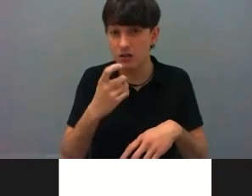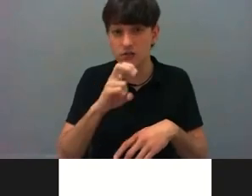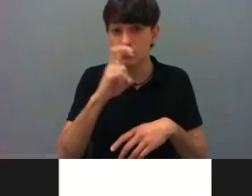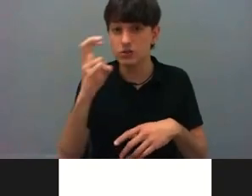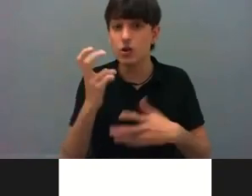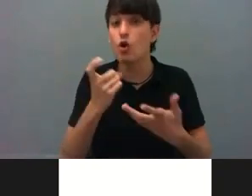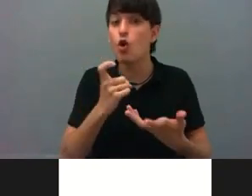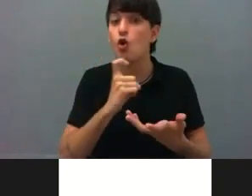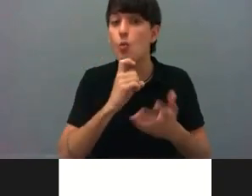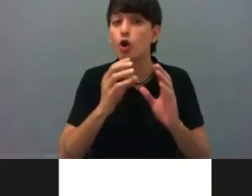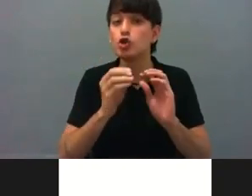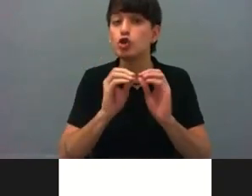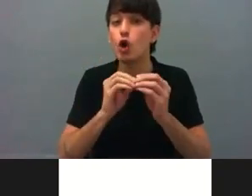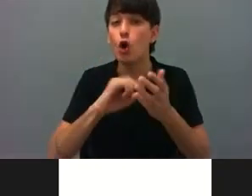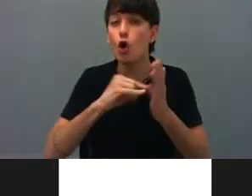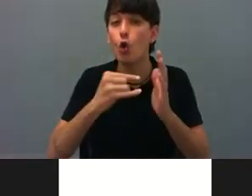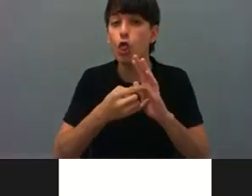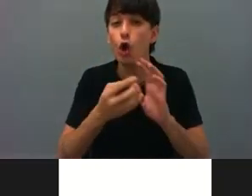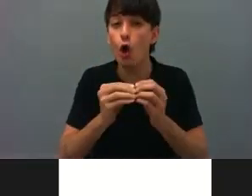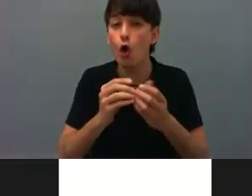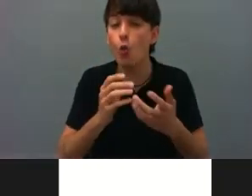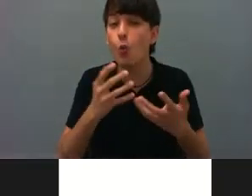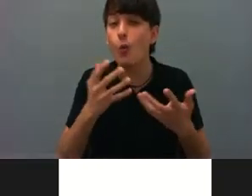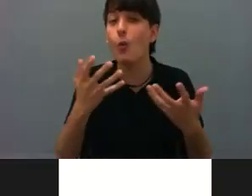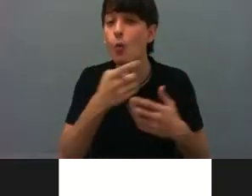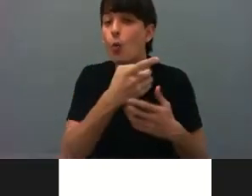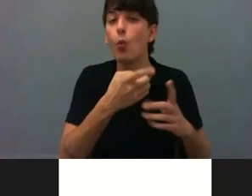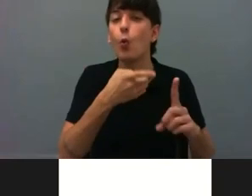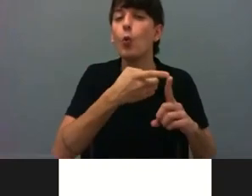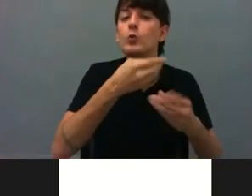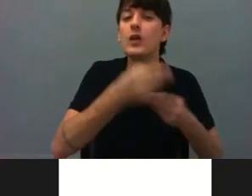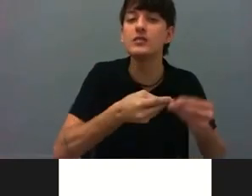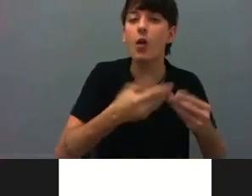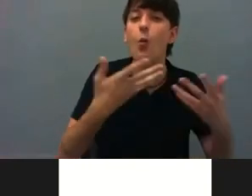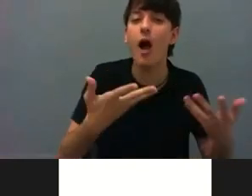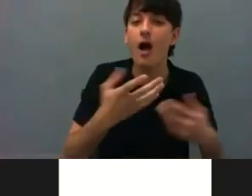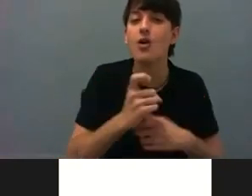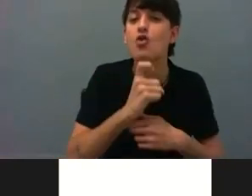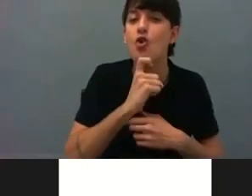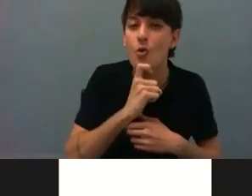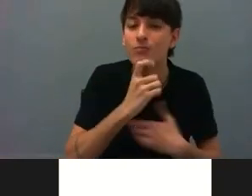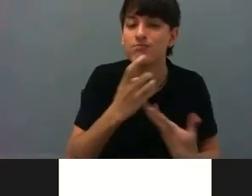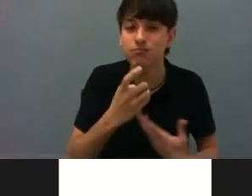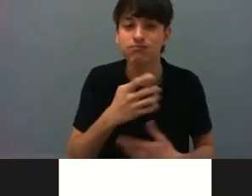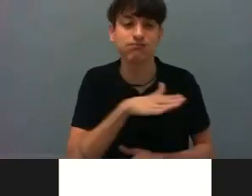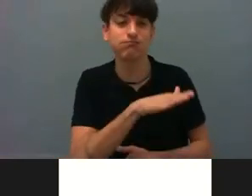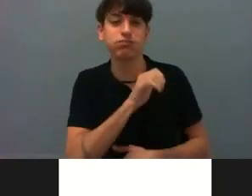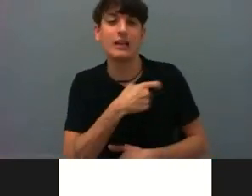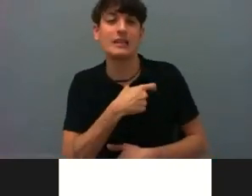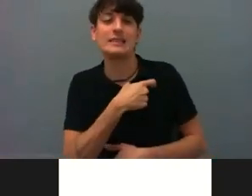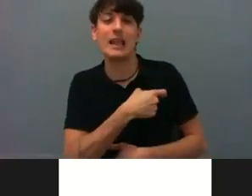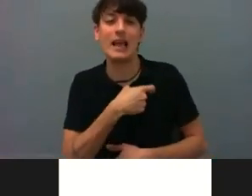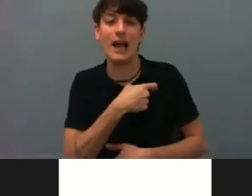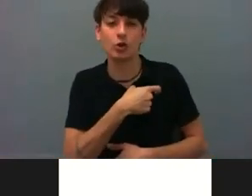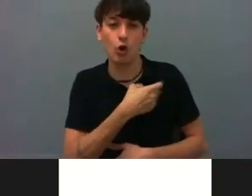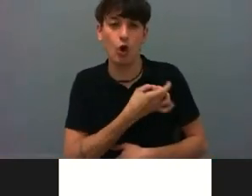cómo una de las soluciones que tú empleaste fue el tema de hacerlo a través del sindicalismo, ¿no? Entonces, bueno, que pudieras ahondar